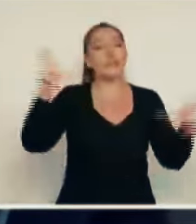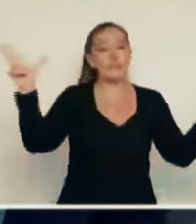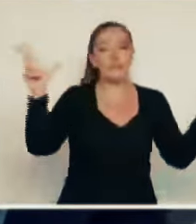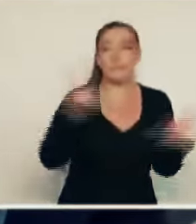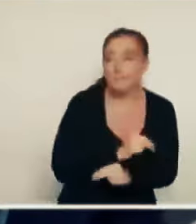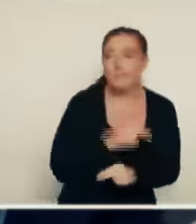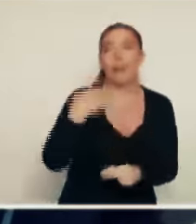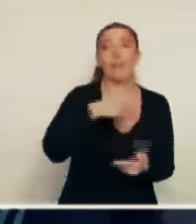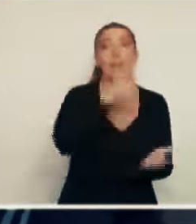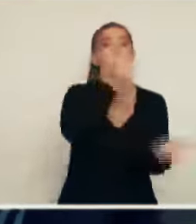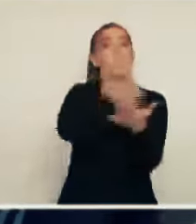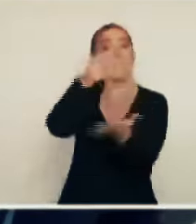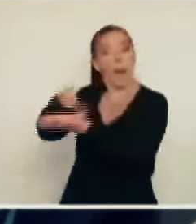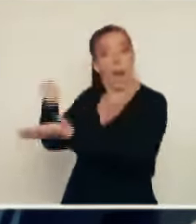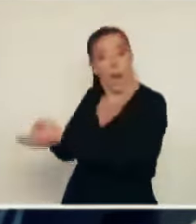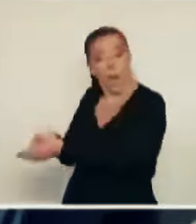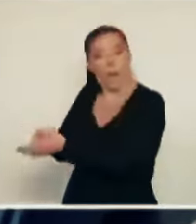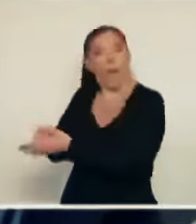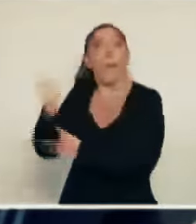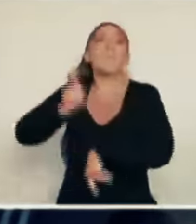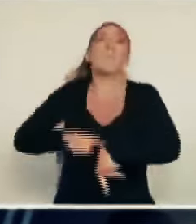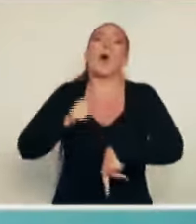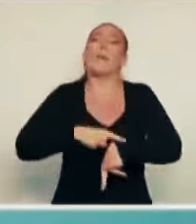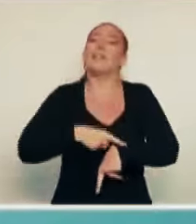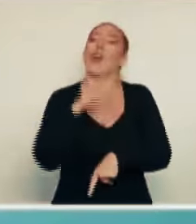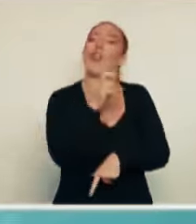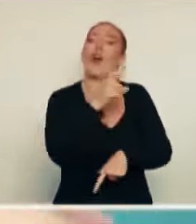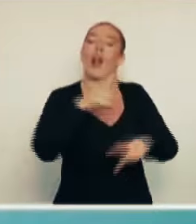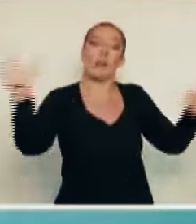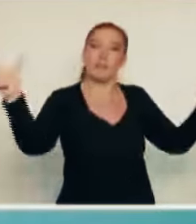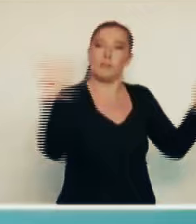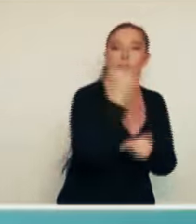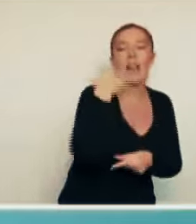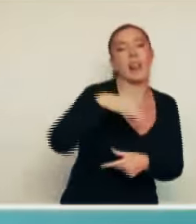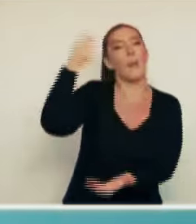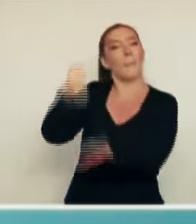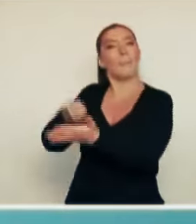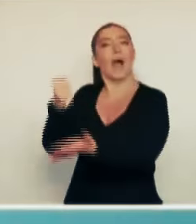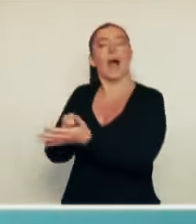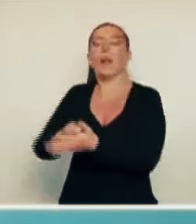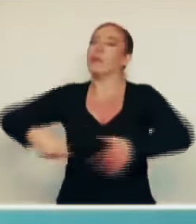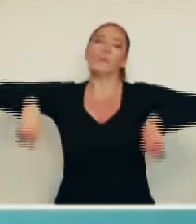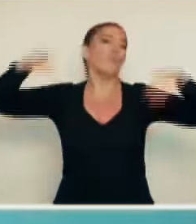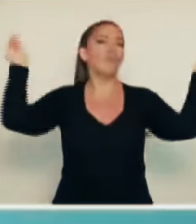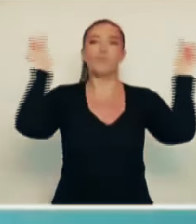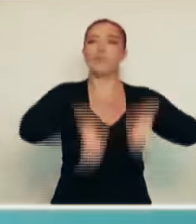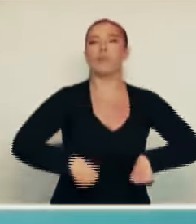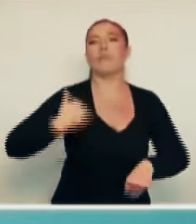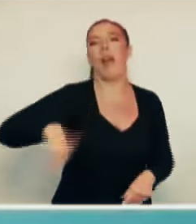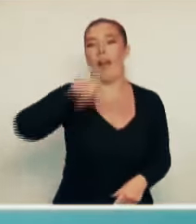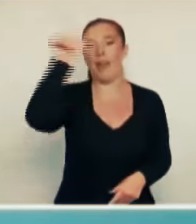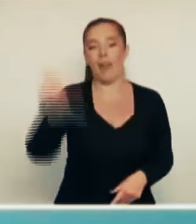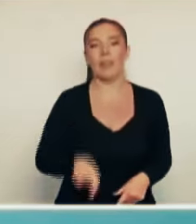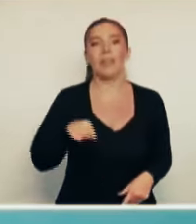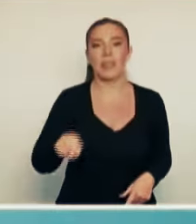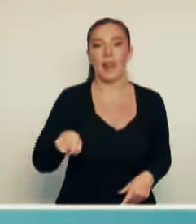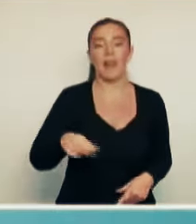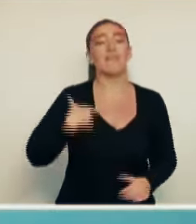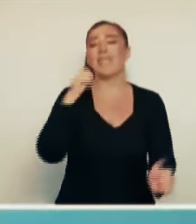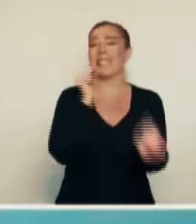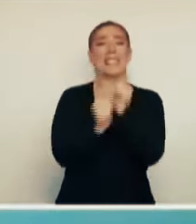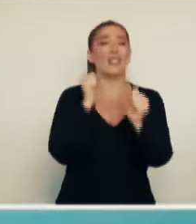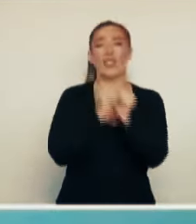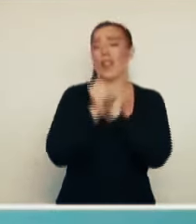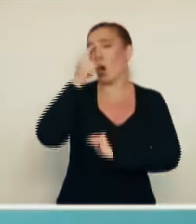que garpar, y cuando se acaban los dólares y hay que garpar, se cae la Argentina. Es la historia de